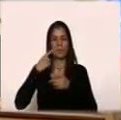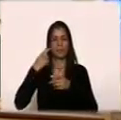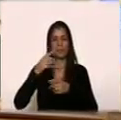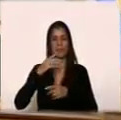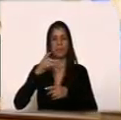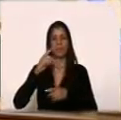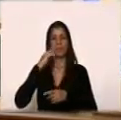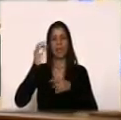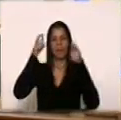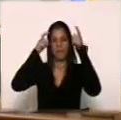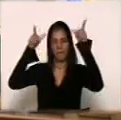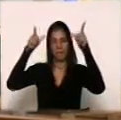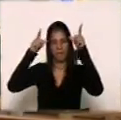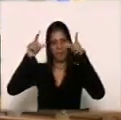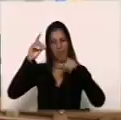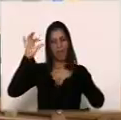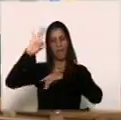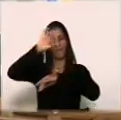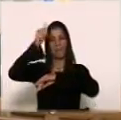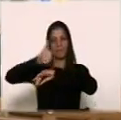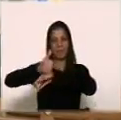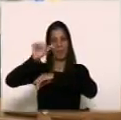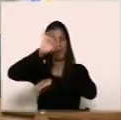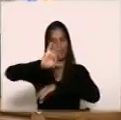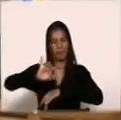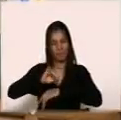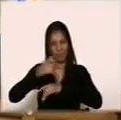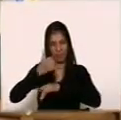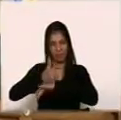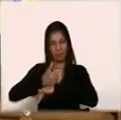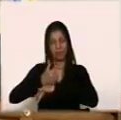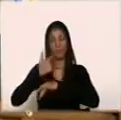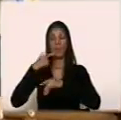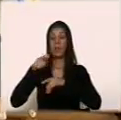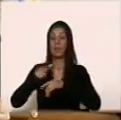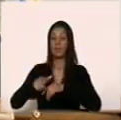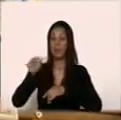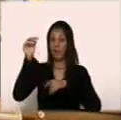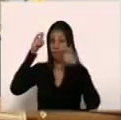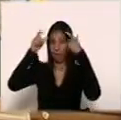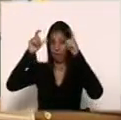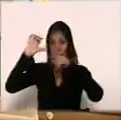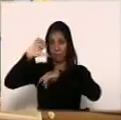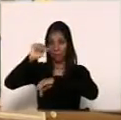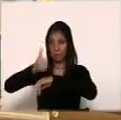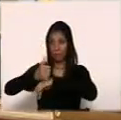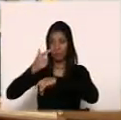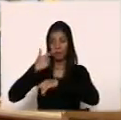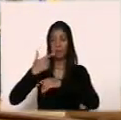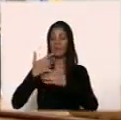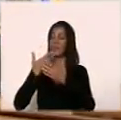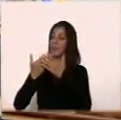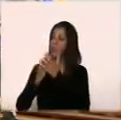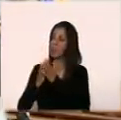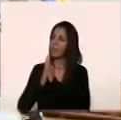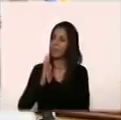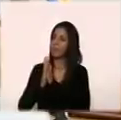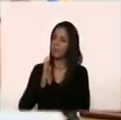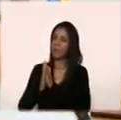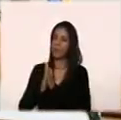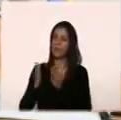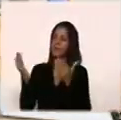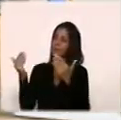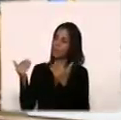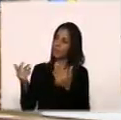se llama Fedecámara. A Fedecámaras también, incluso a Fedecámaras también, le pedimos que se acercara